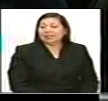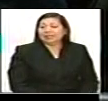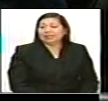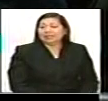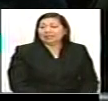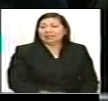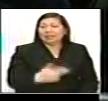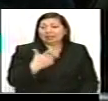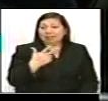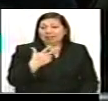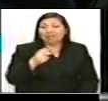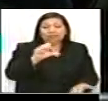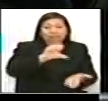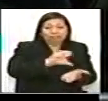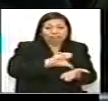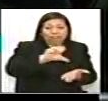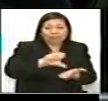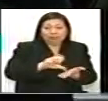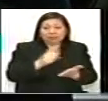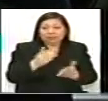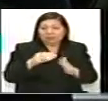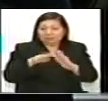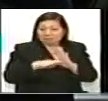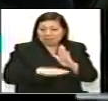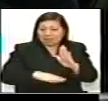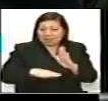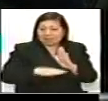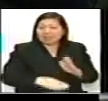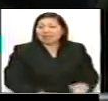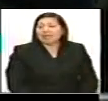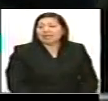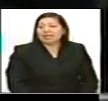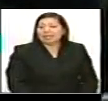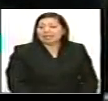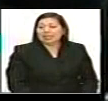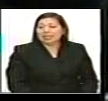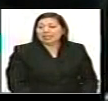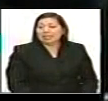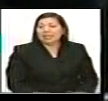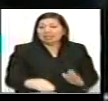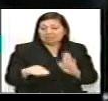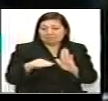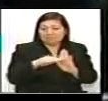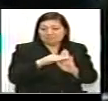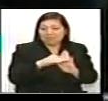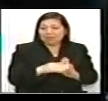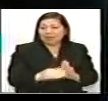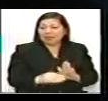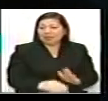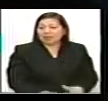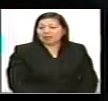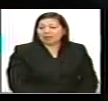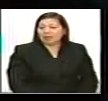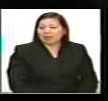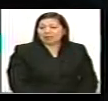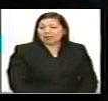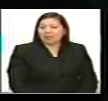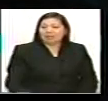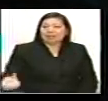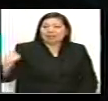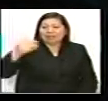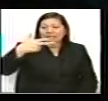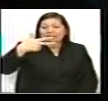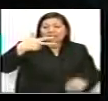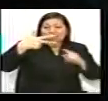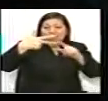tres estaciones, una en la parte baja, otra en la parte media y por lo menos otra en la parte alta.